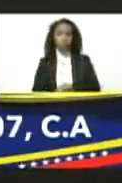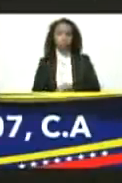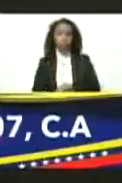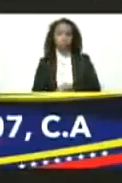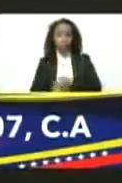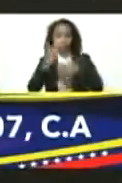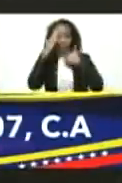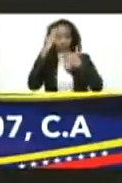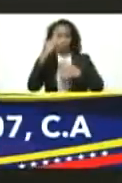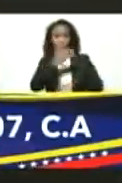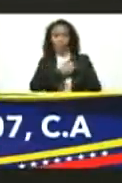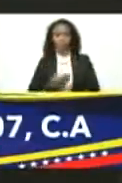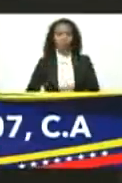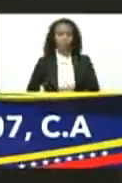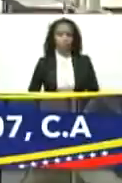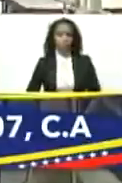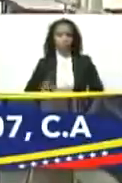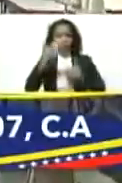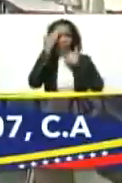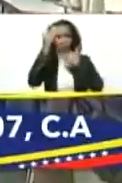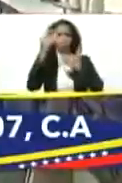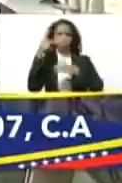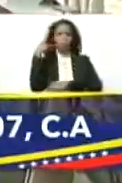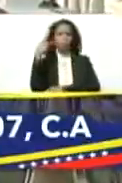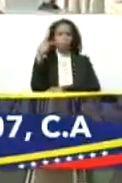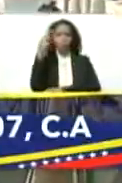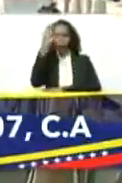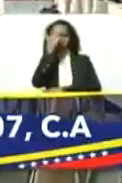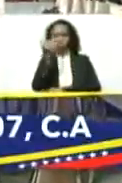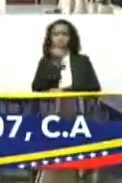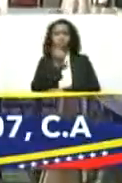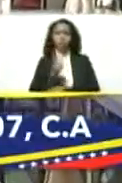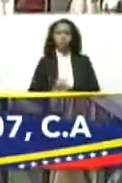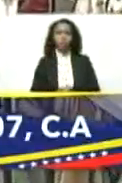Saludos, presidente. Un saludo de la parroquia Antímano.